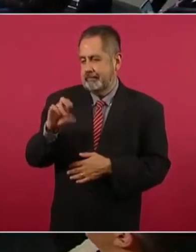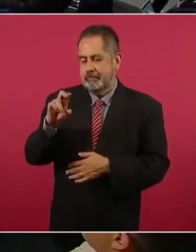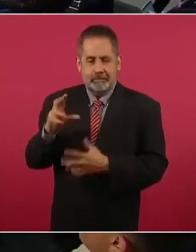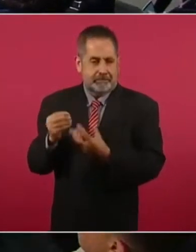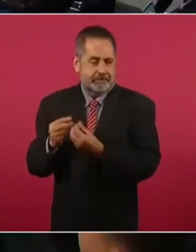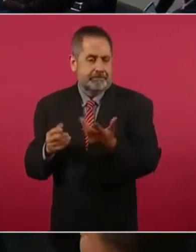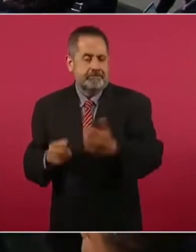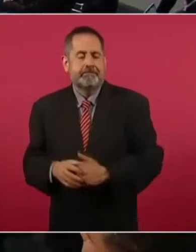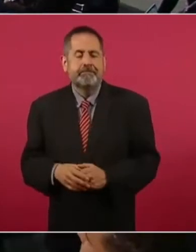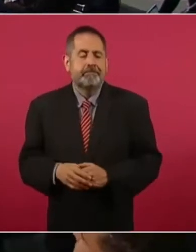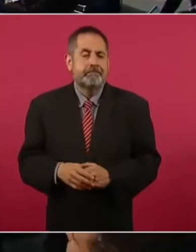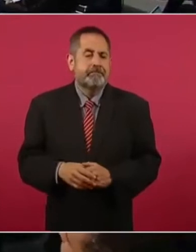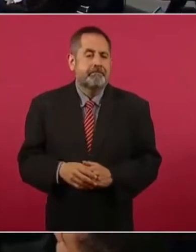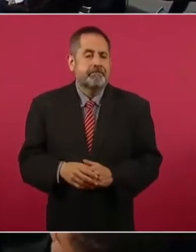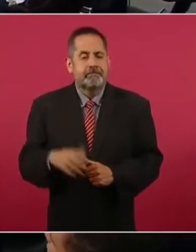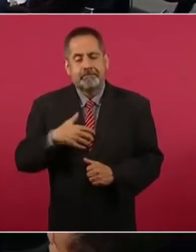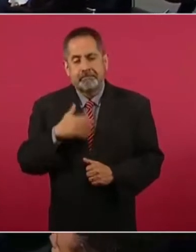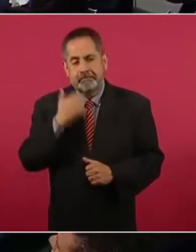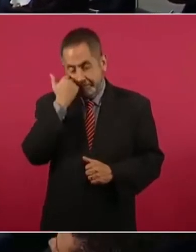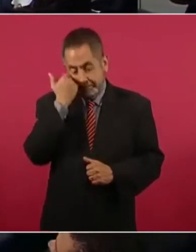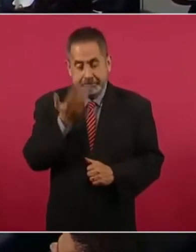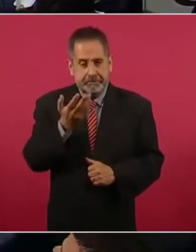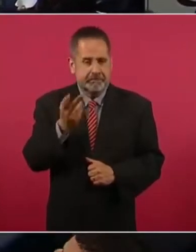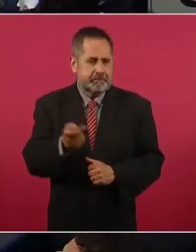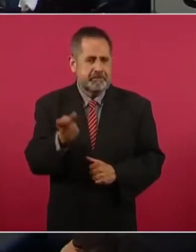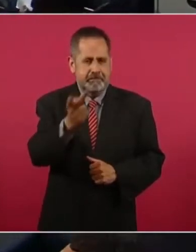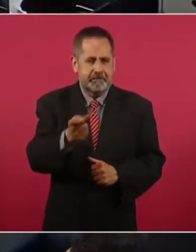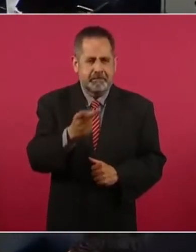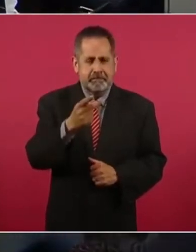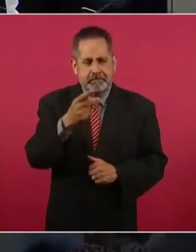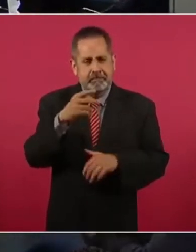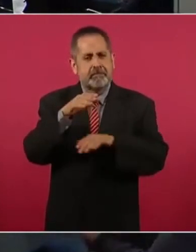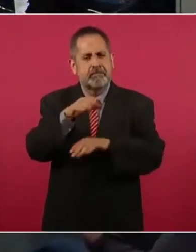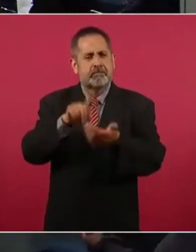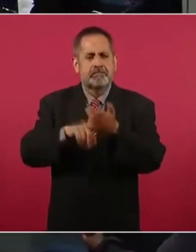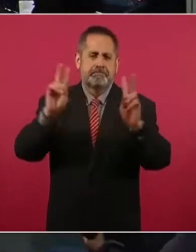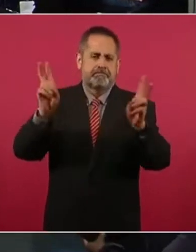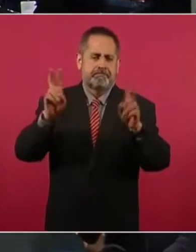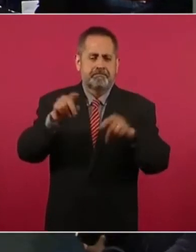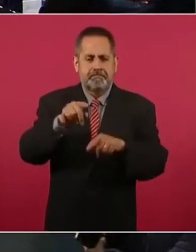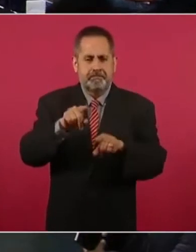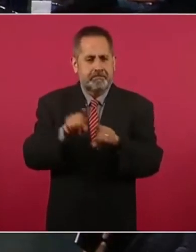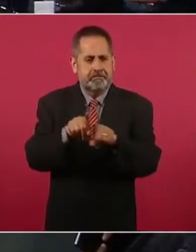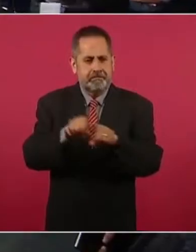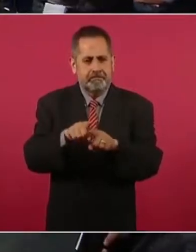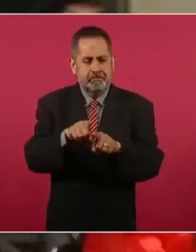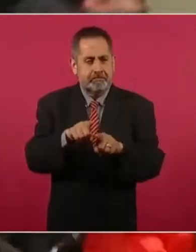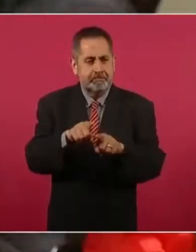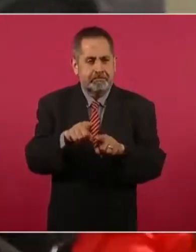Noticias. Quería yo preguntarle acerca de este tema que usted se me